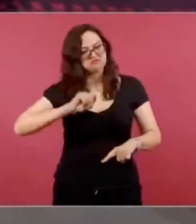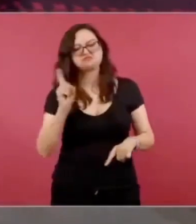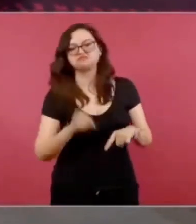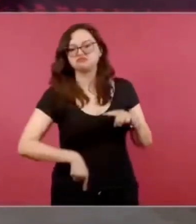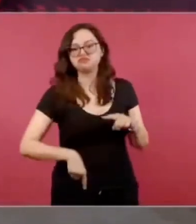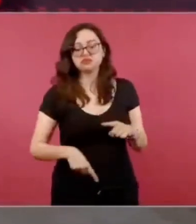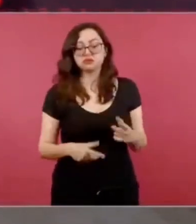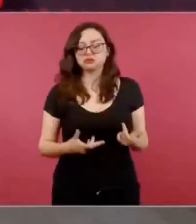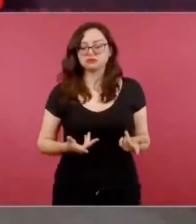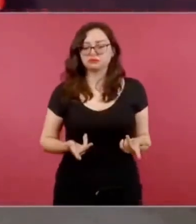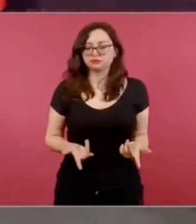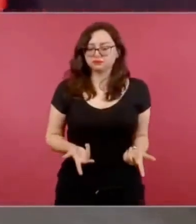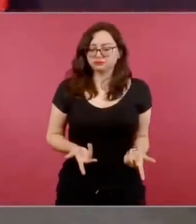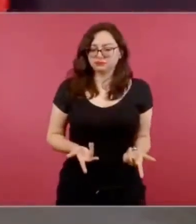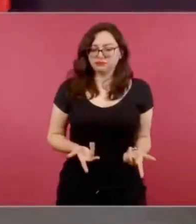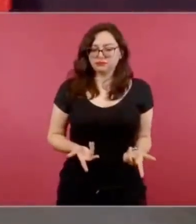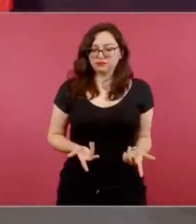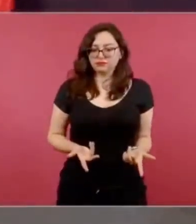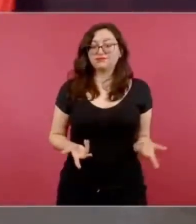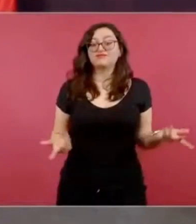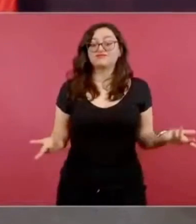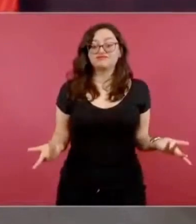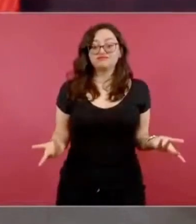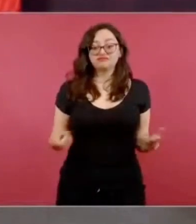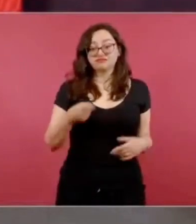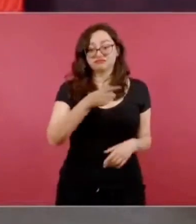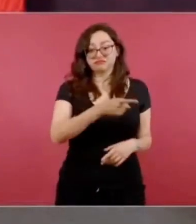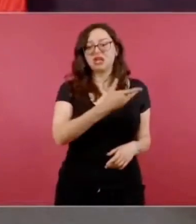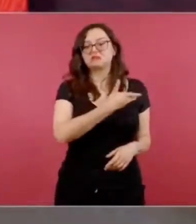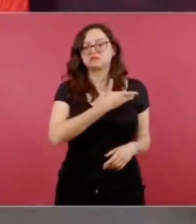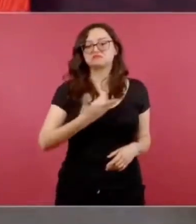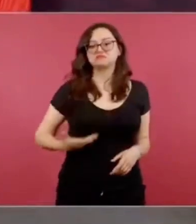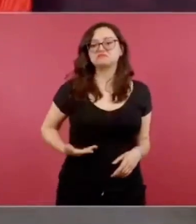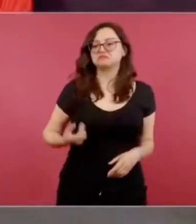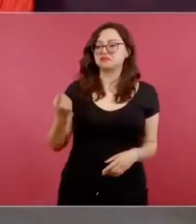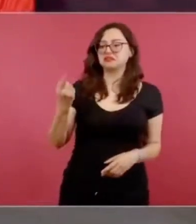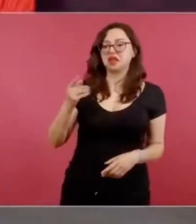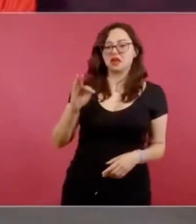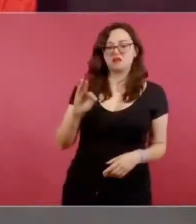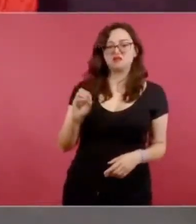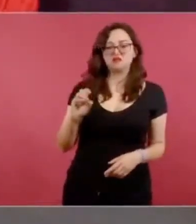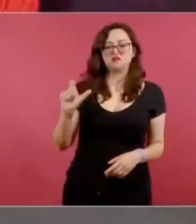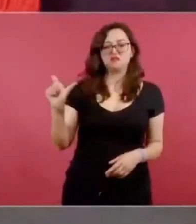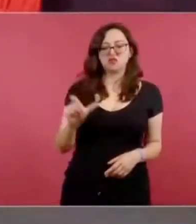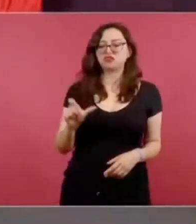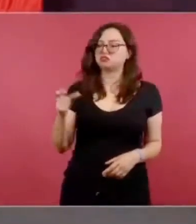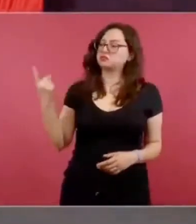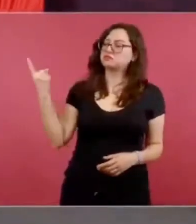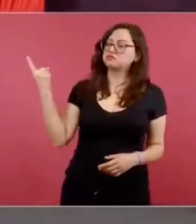en una postura abyecta, servil del Poder